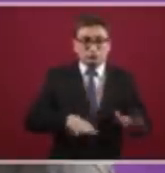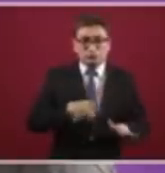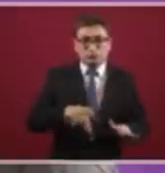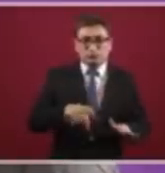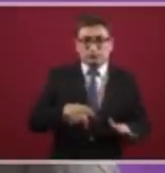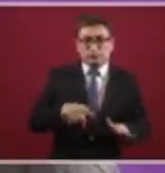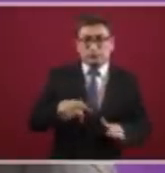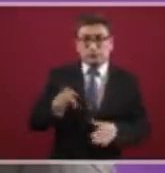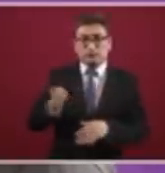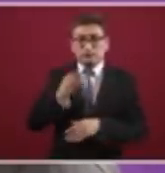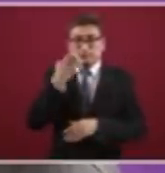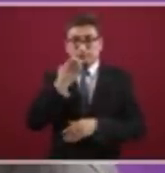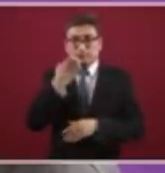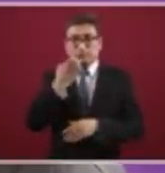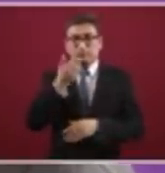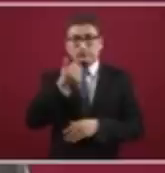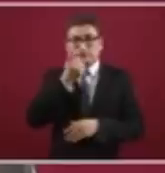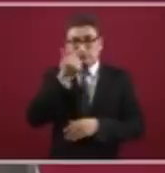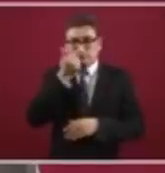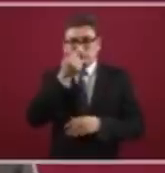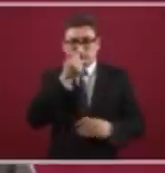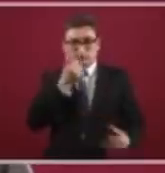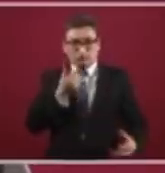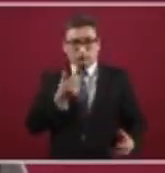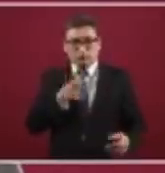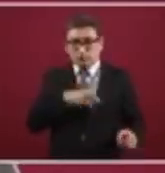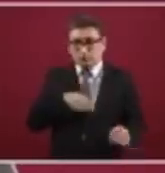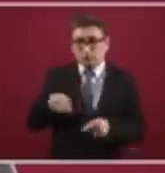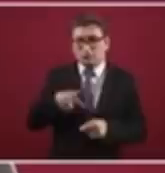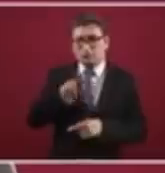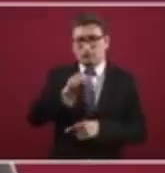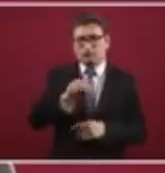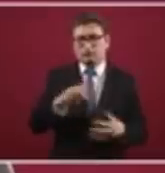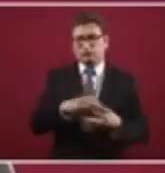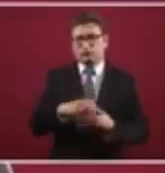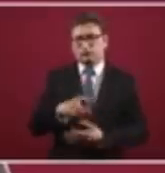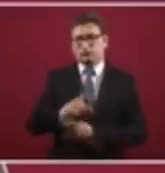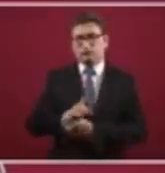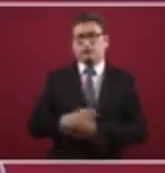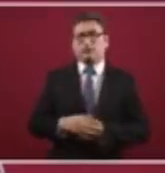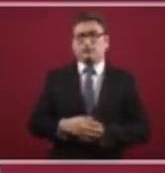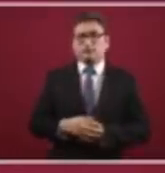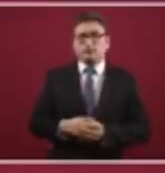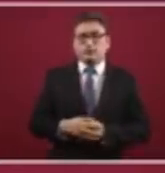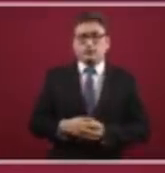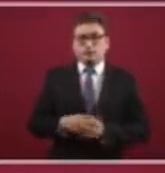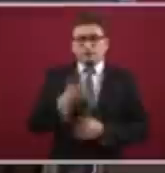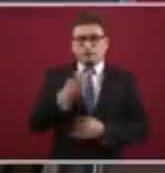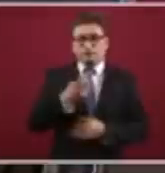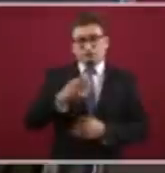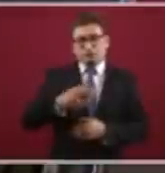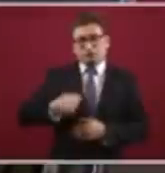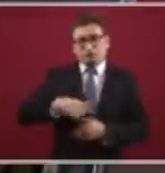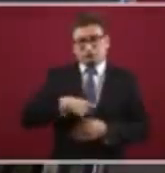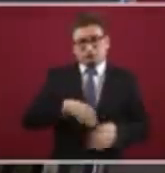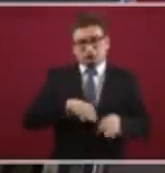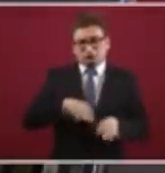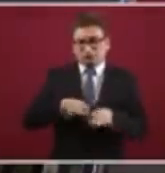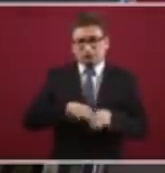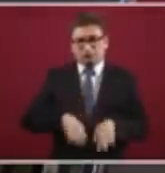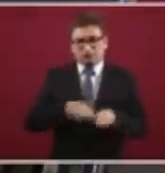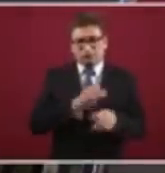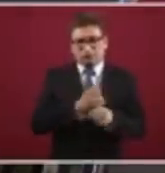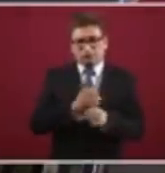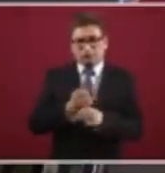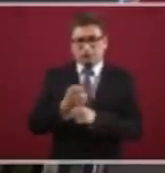ninguno de los muchachos desaparecidos un trabajo fundamental que debe verse desarrollado desde un inicio es el